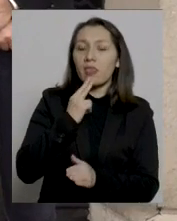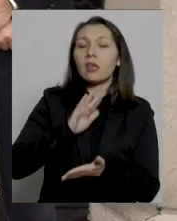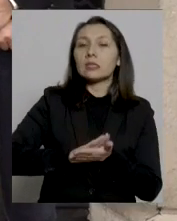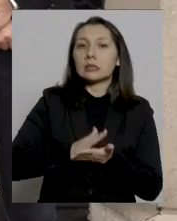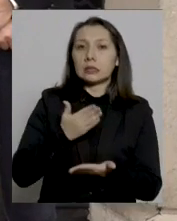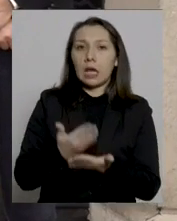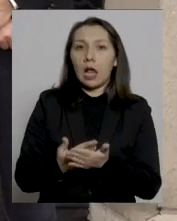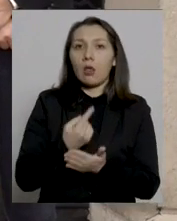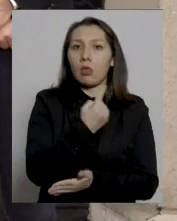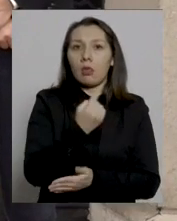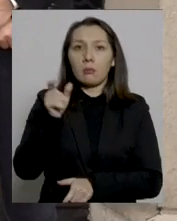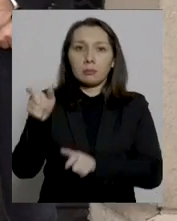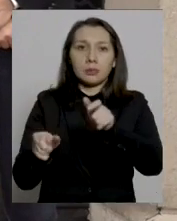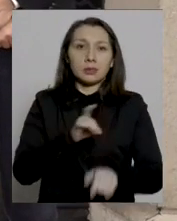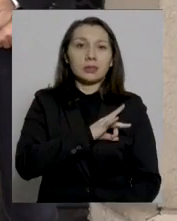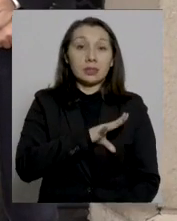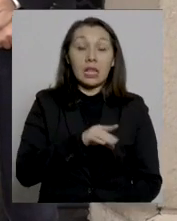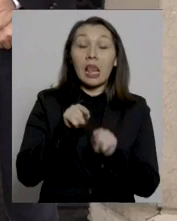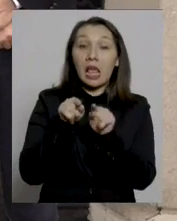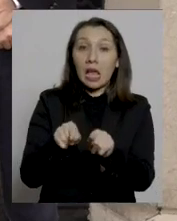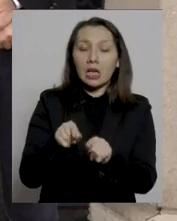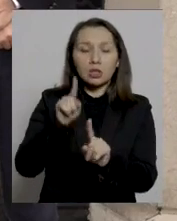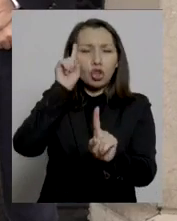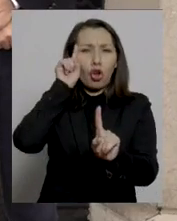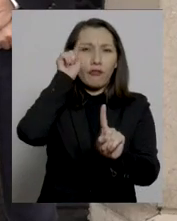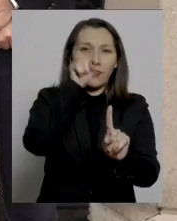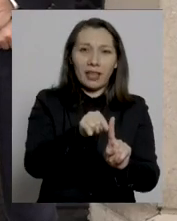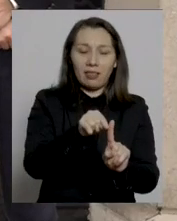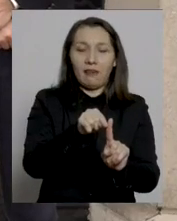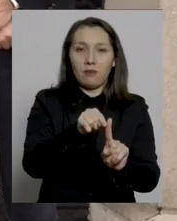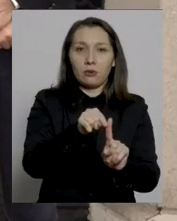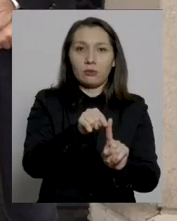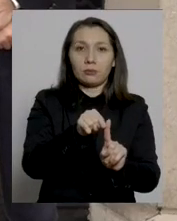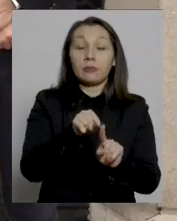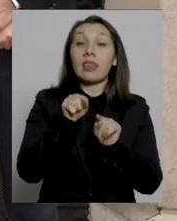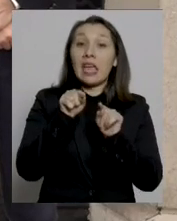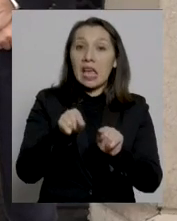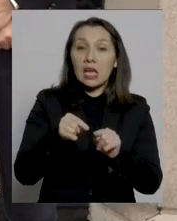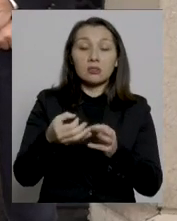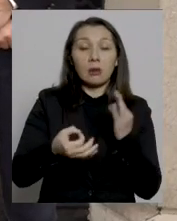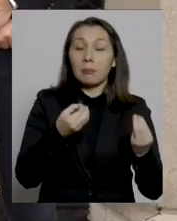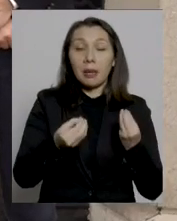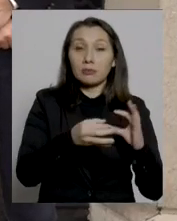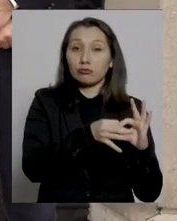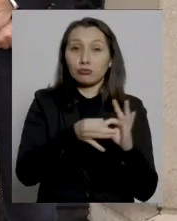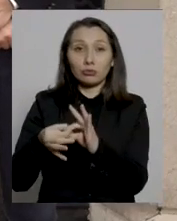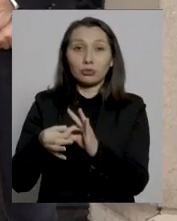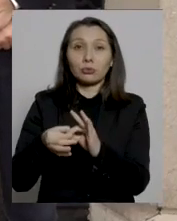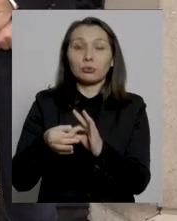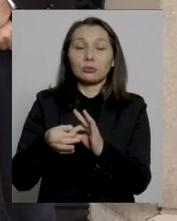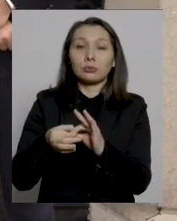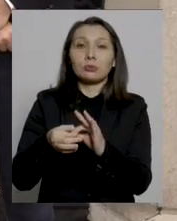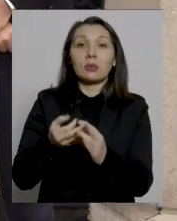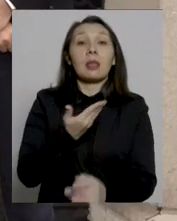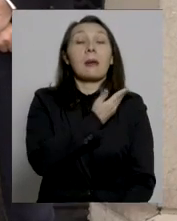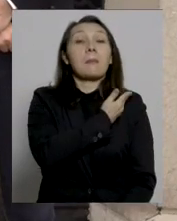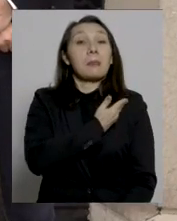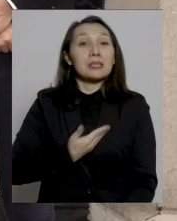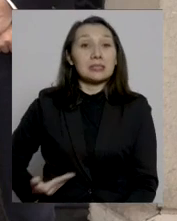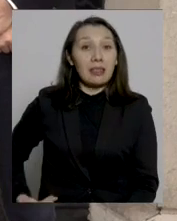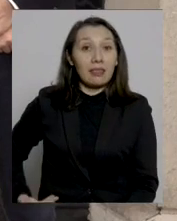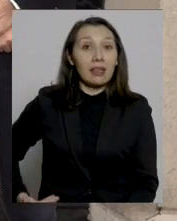nuestros compatriotas. Ese es su propósito. Y esa es la razón por la que el